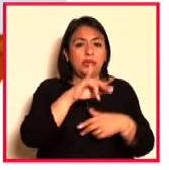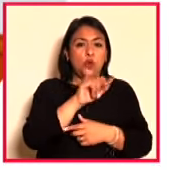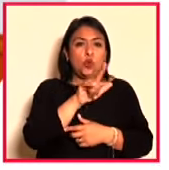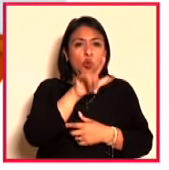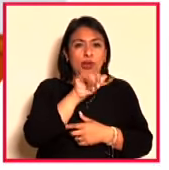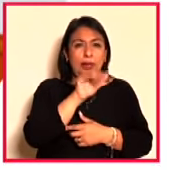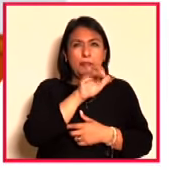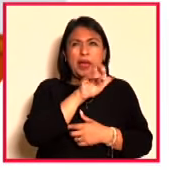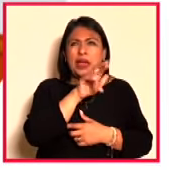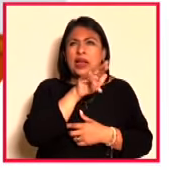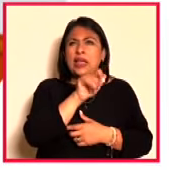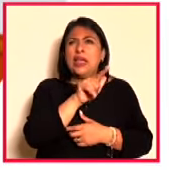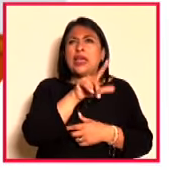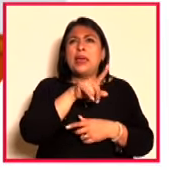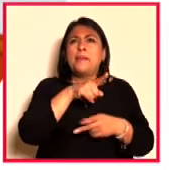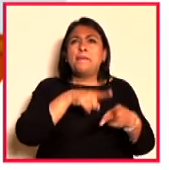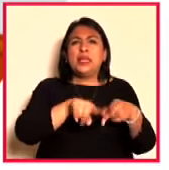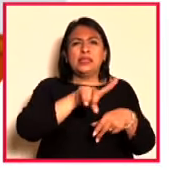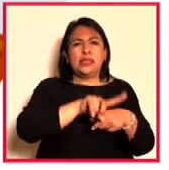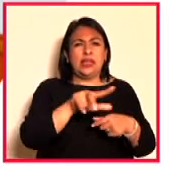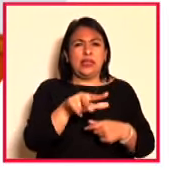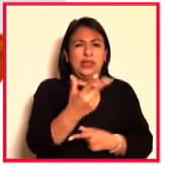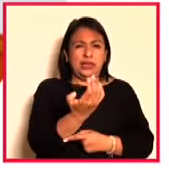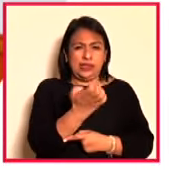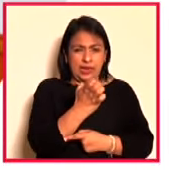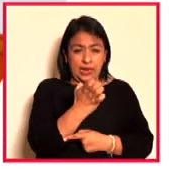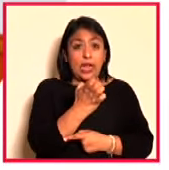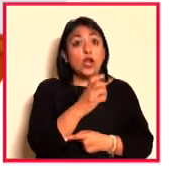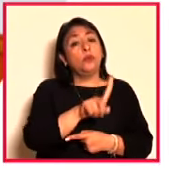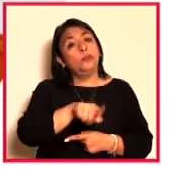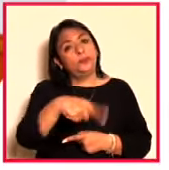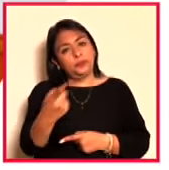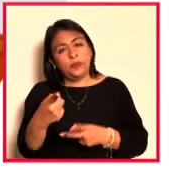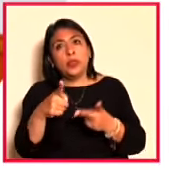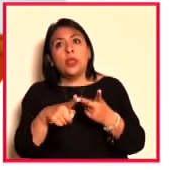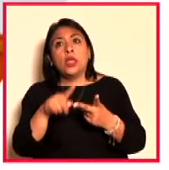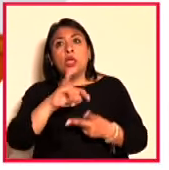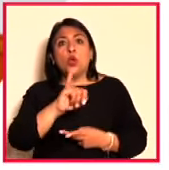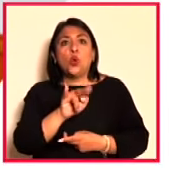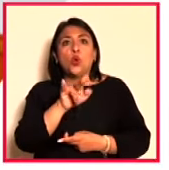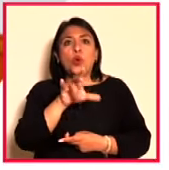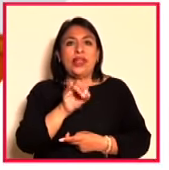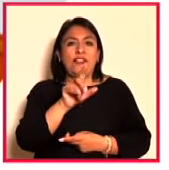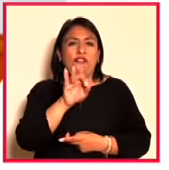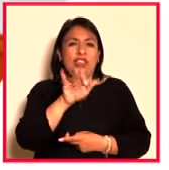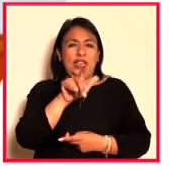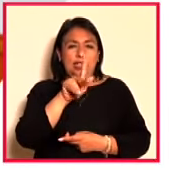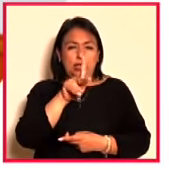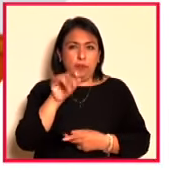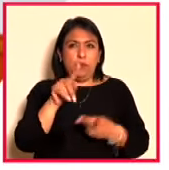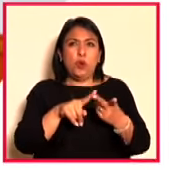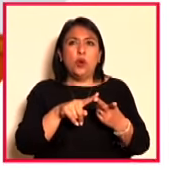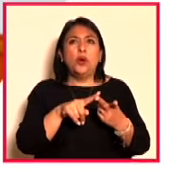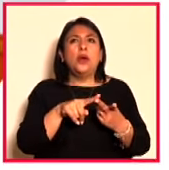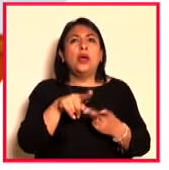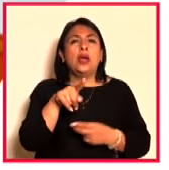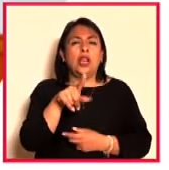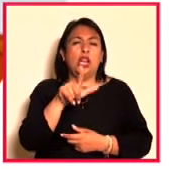del 13 de enero y otra con Julia Filippo y con Elsmarie Ludwig,